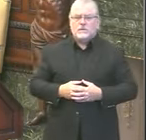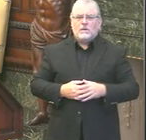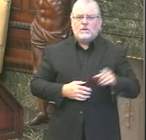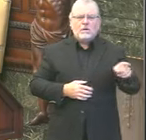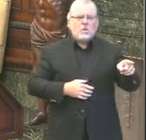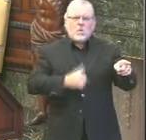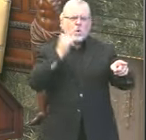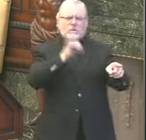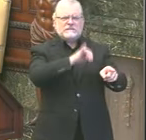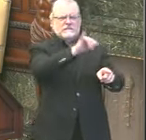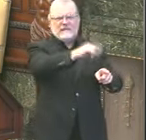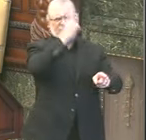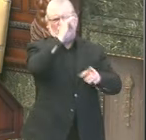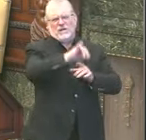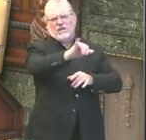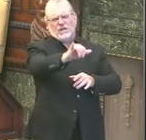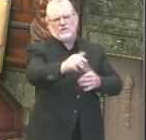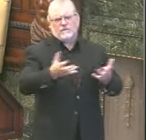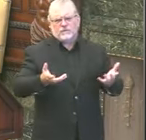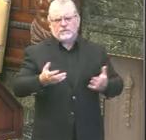Thank you, sir.